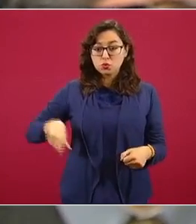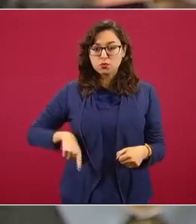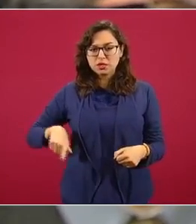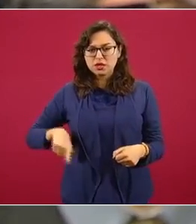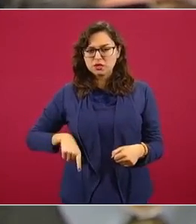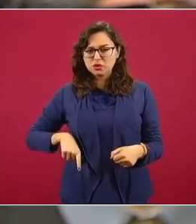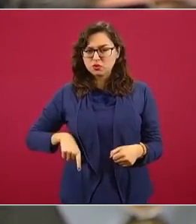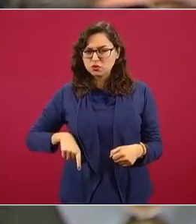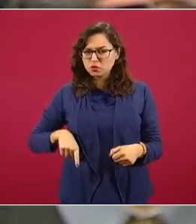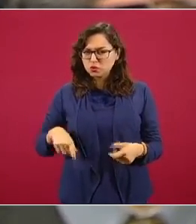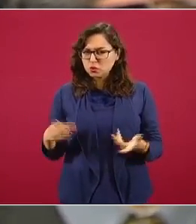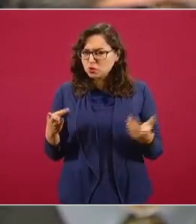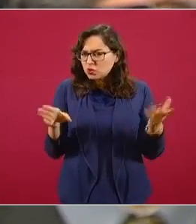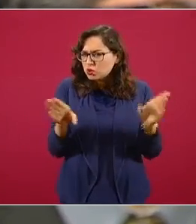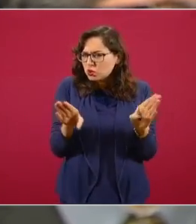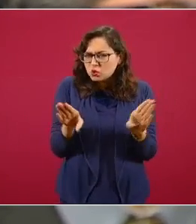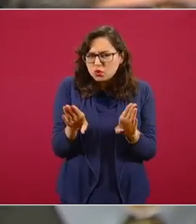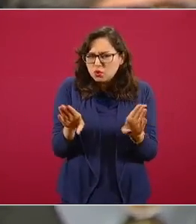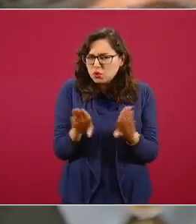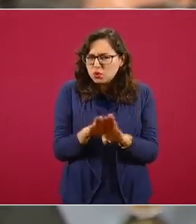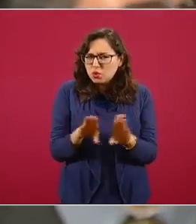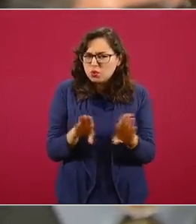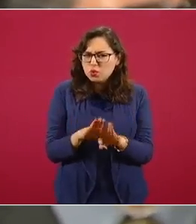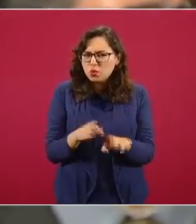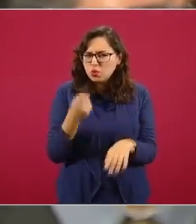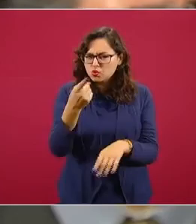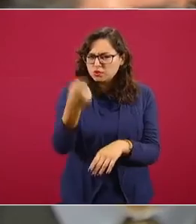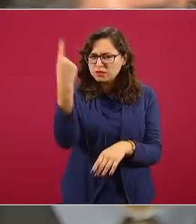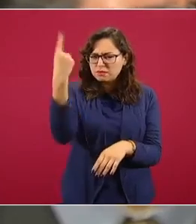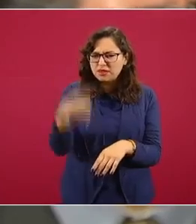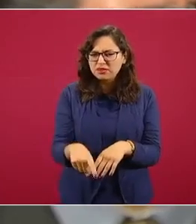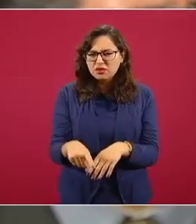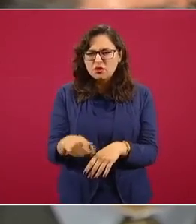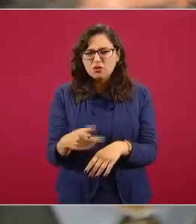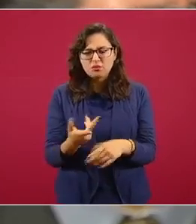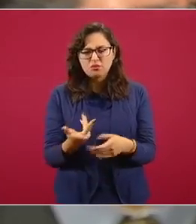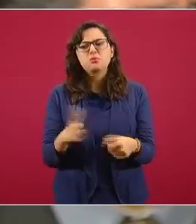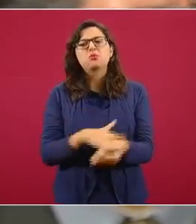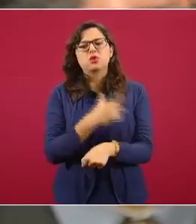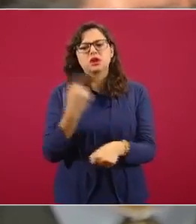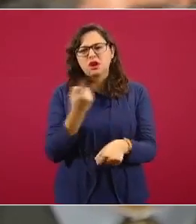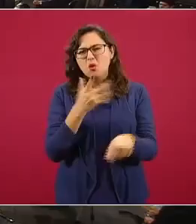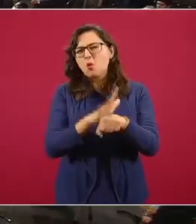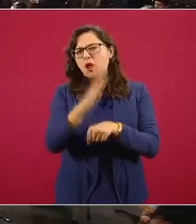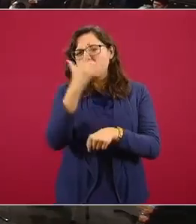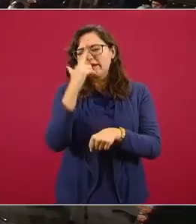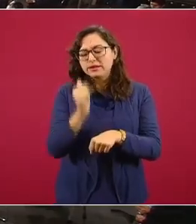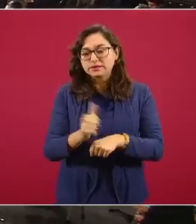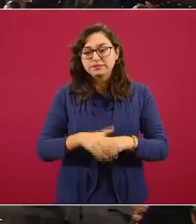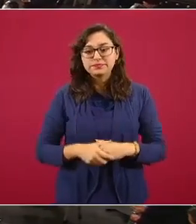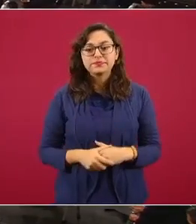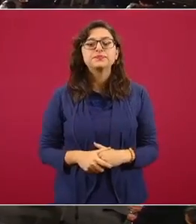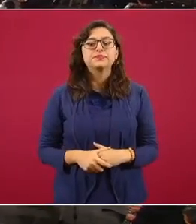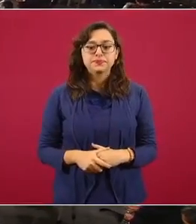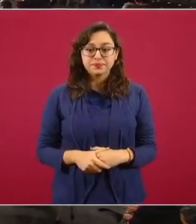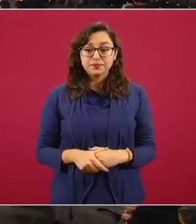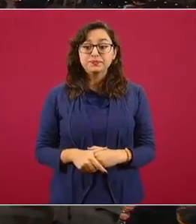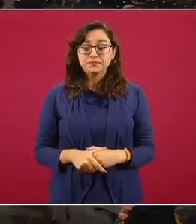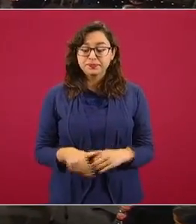Nada más, si nos puede aclarar si esto es cierto, a qué se debe. Muchas gracias. Sí, es